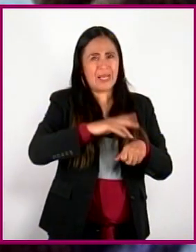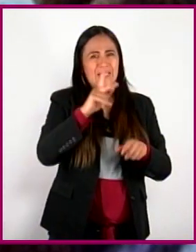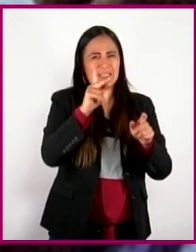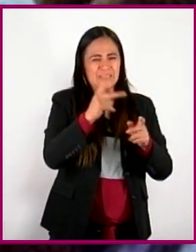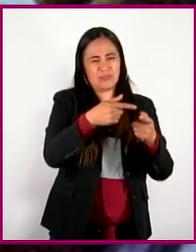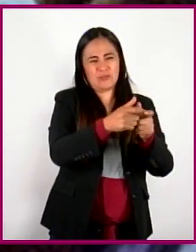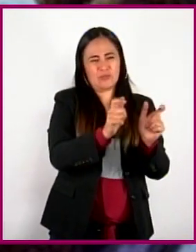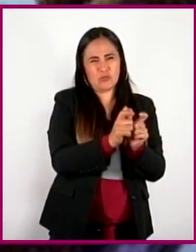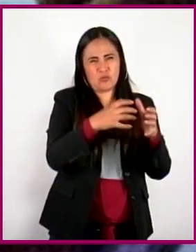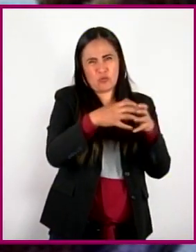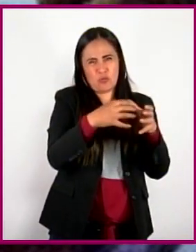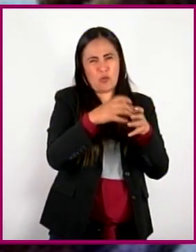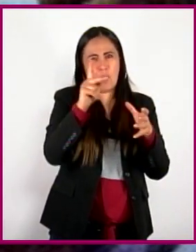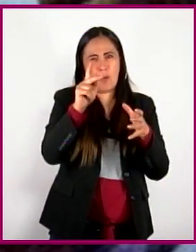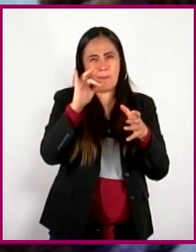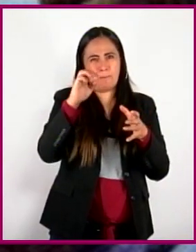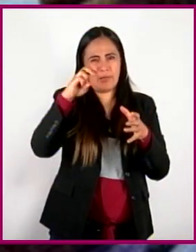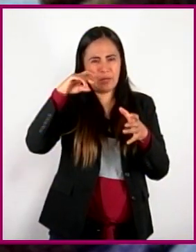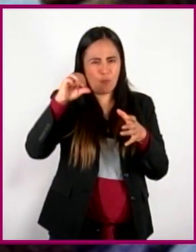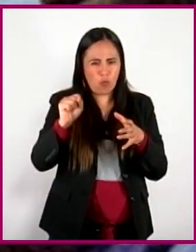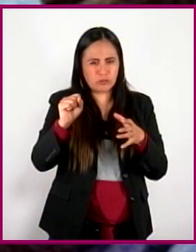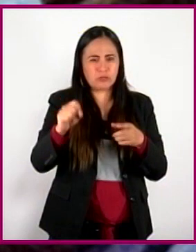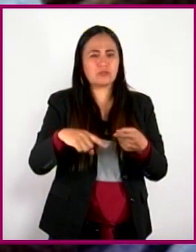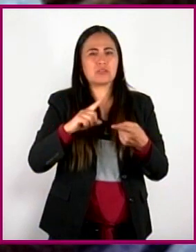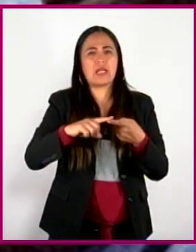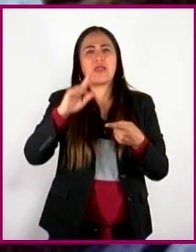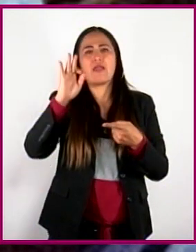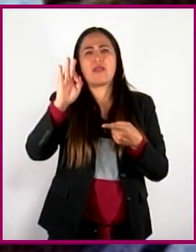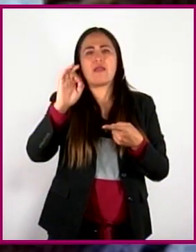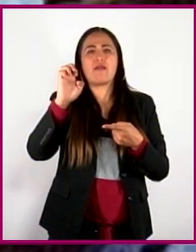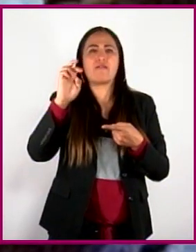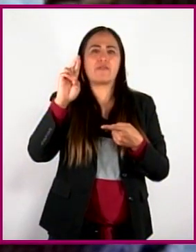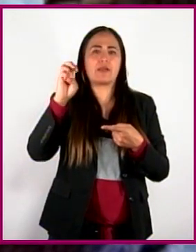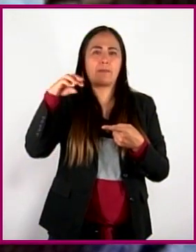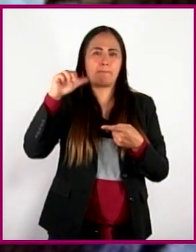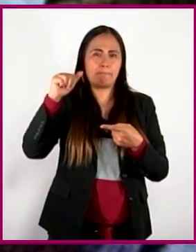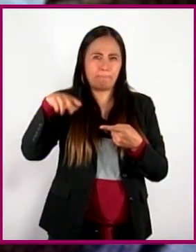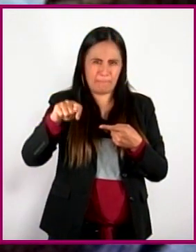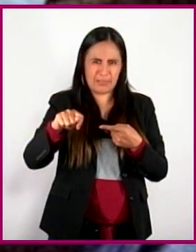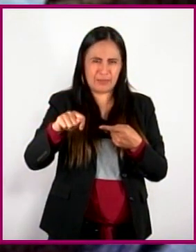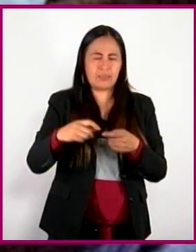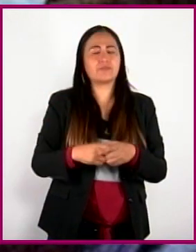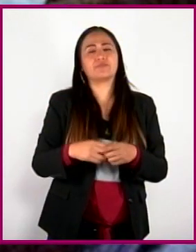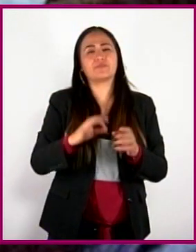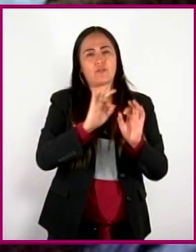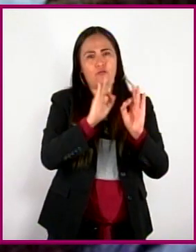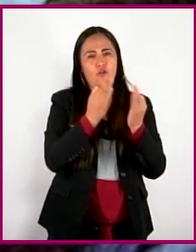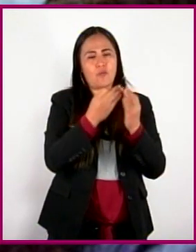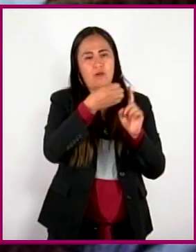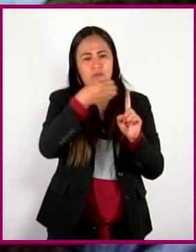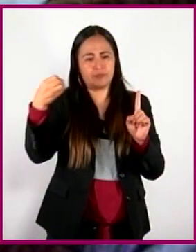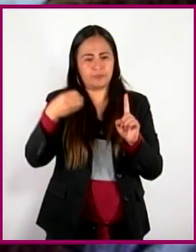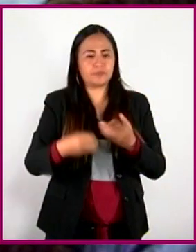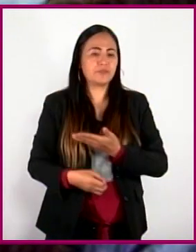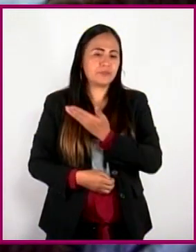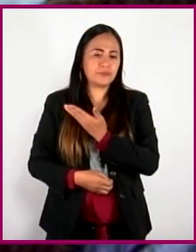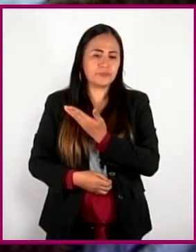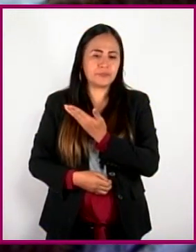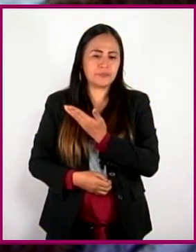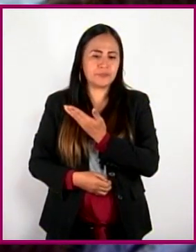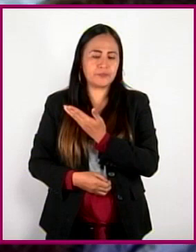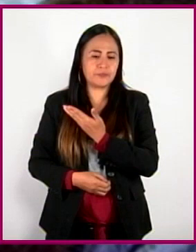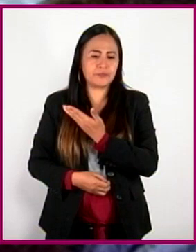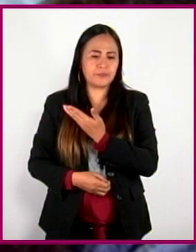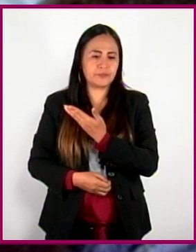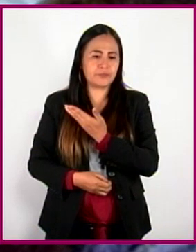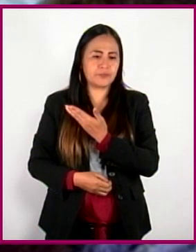de Mersenne, tenemos a los primos de Fermat. Fp igual a 2 a la potencia 2 a la n más 1. De